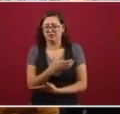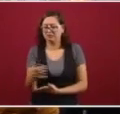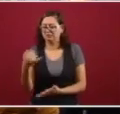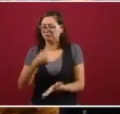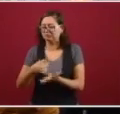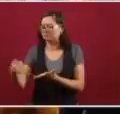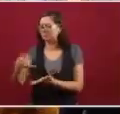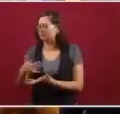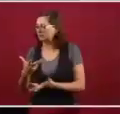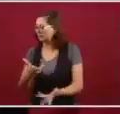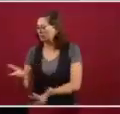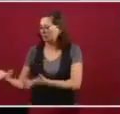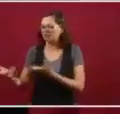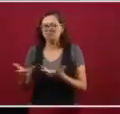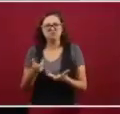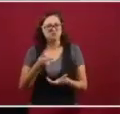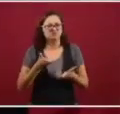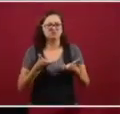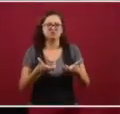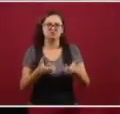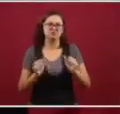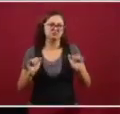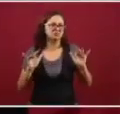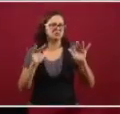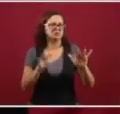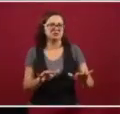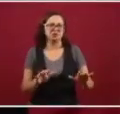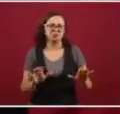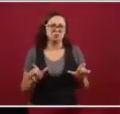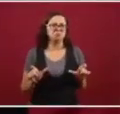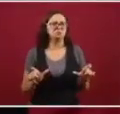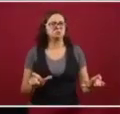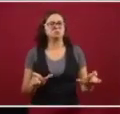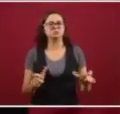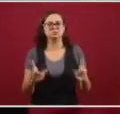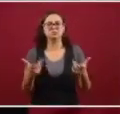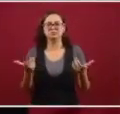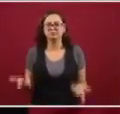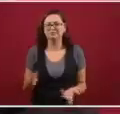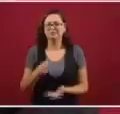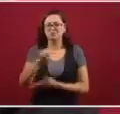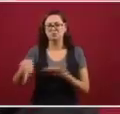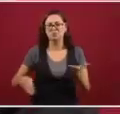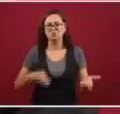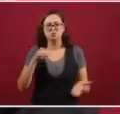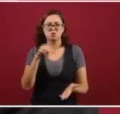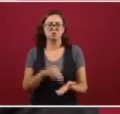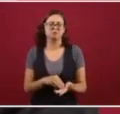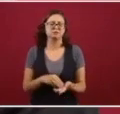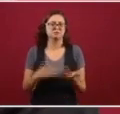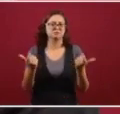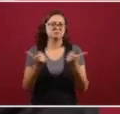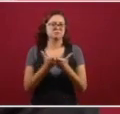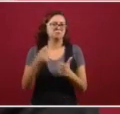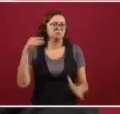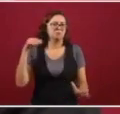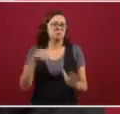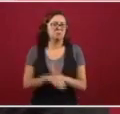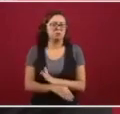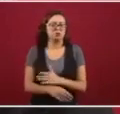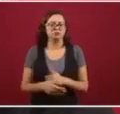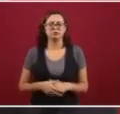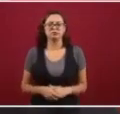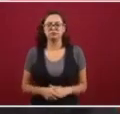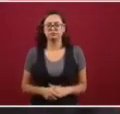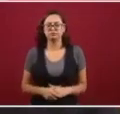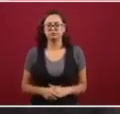paralizando carreteras en Sonora. Entonces, desaparece la agricultura y esos municipios también desaparecen económicamente, presidente. Bueno,